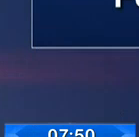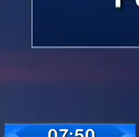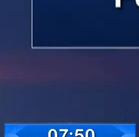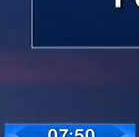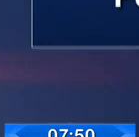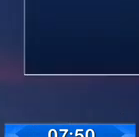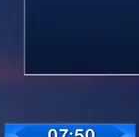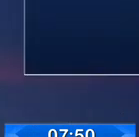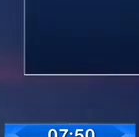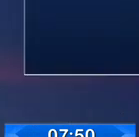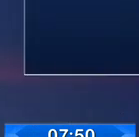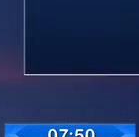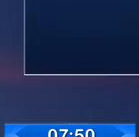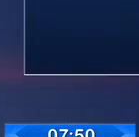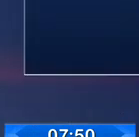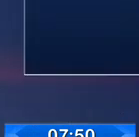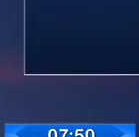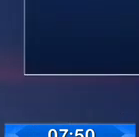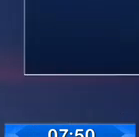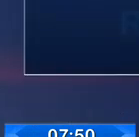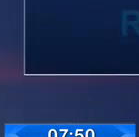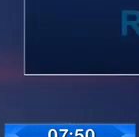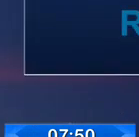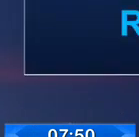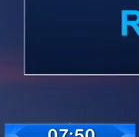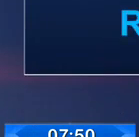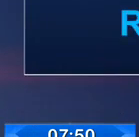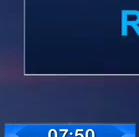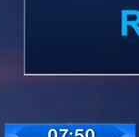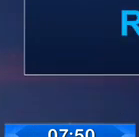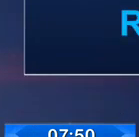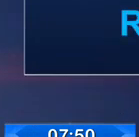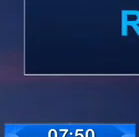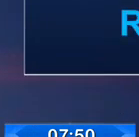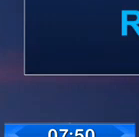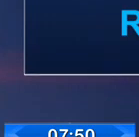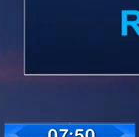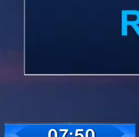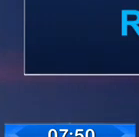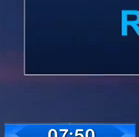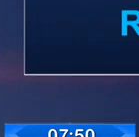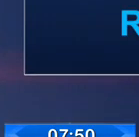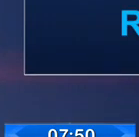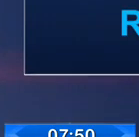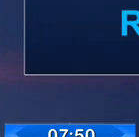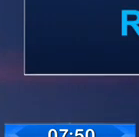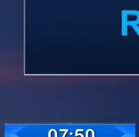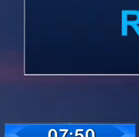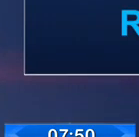0999-713078 o hacer un aporte económico a la cuenta corriente del Banco del Pichincha